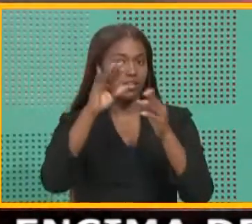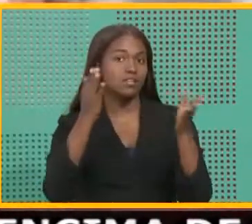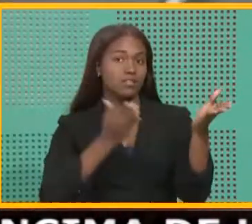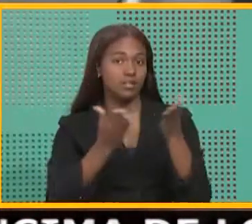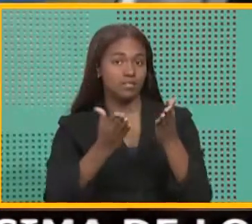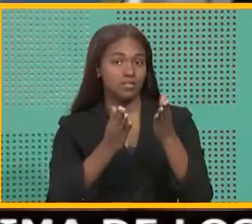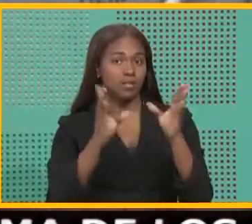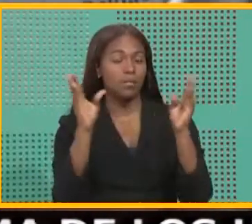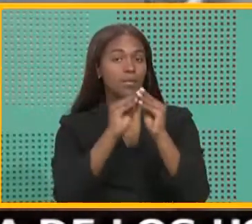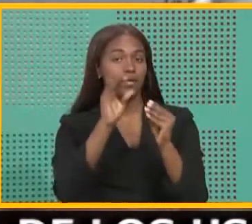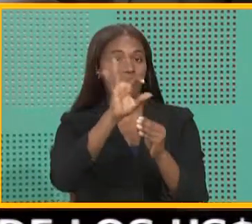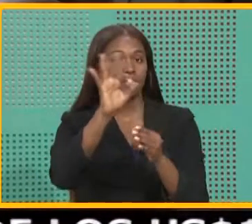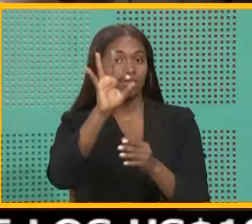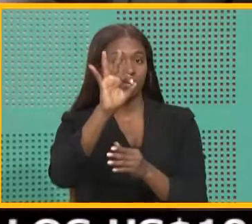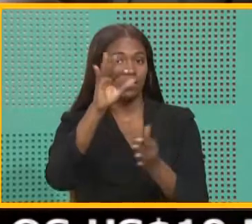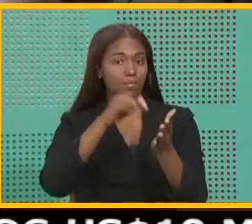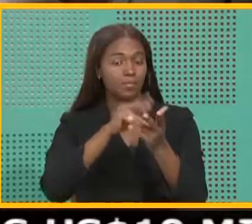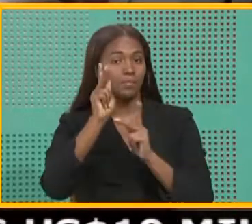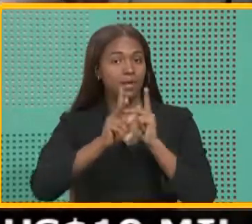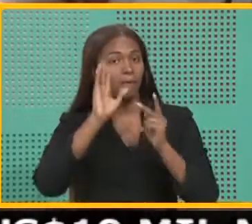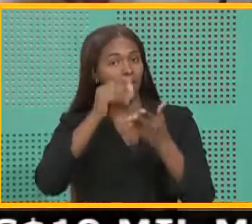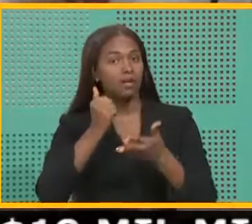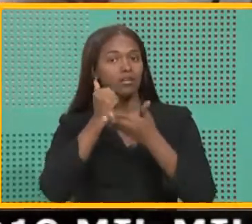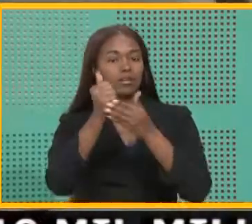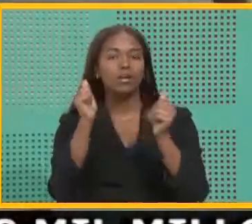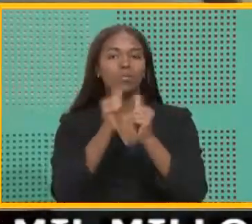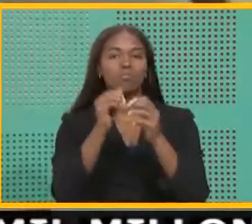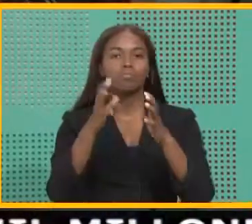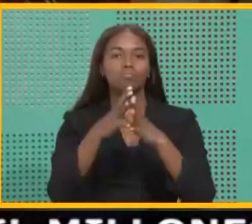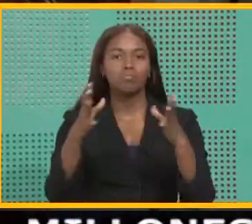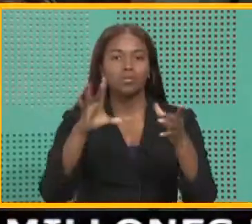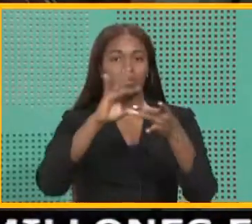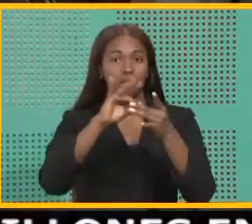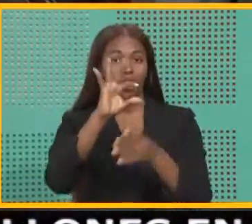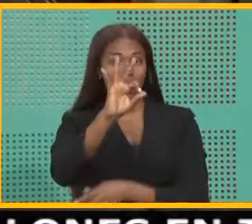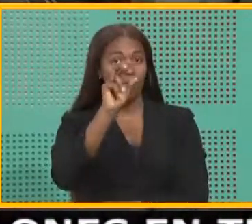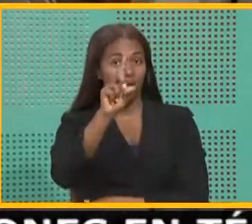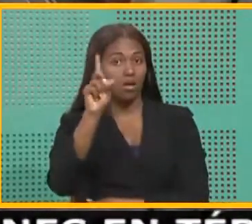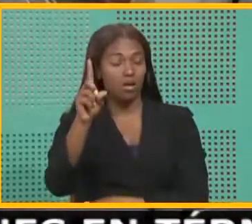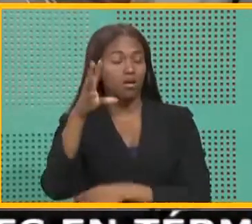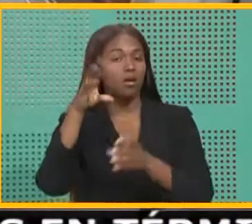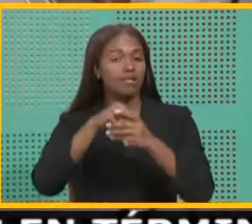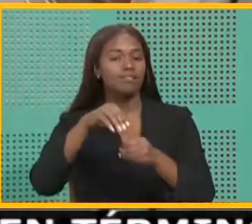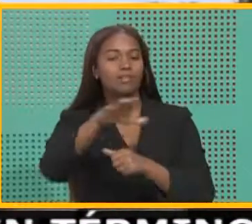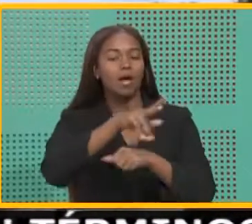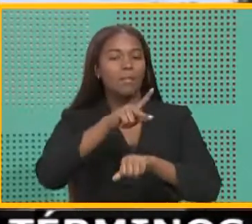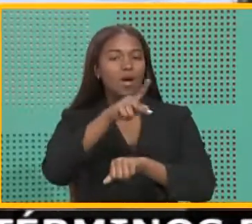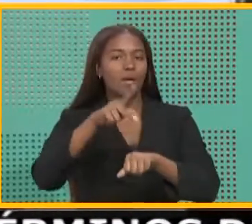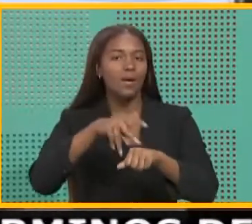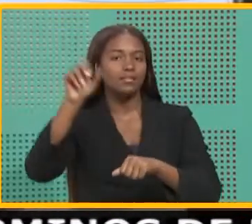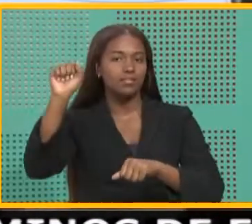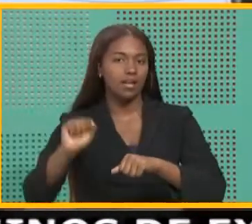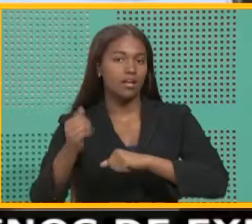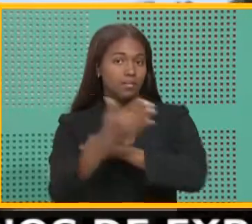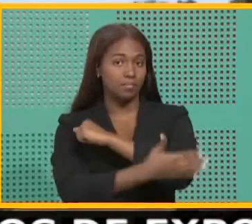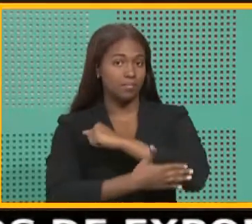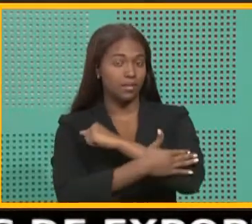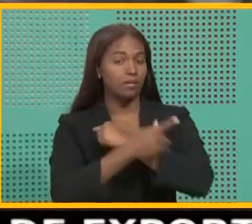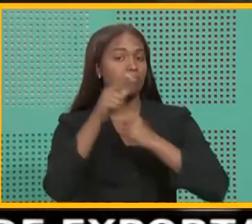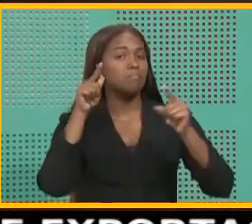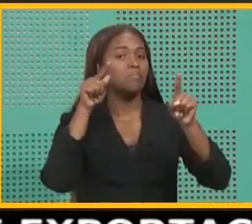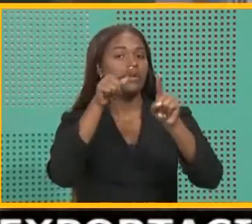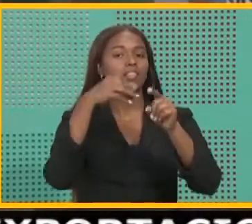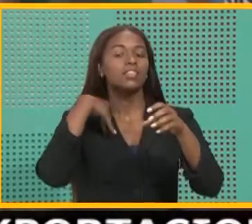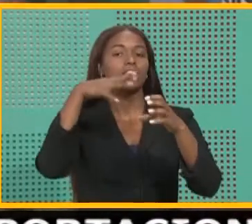de 409.000 personas se verán beneficiadas con la ampliación del 911 a esta provincia del sur del país, alcanzando